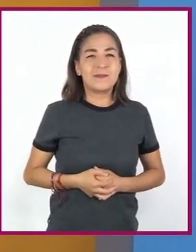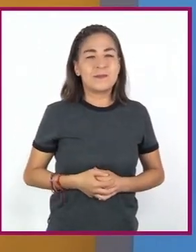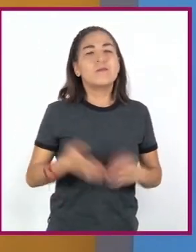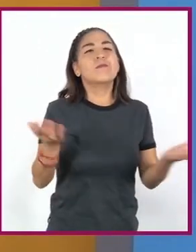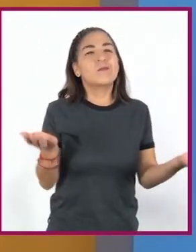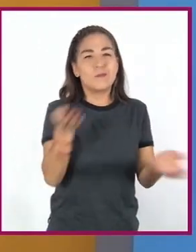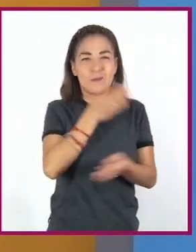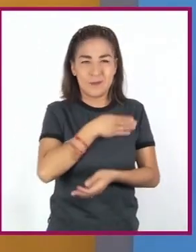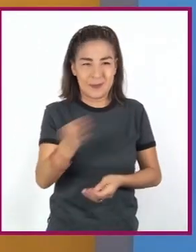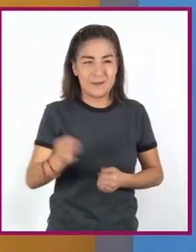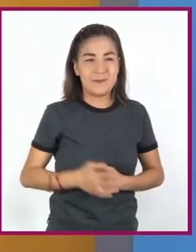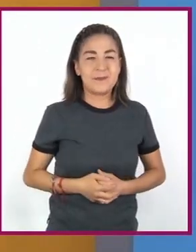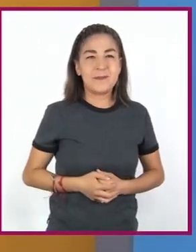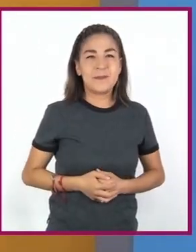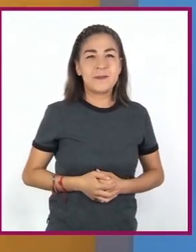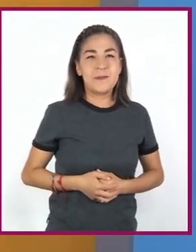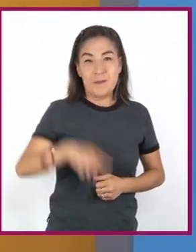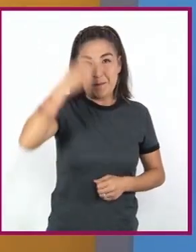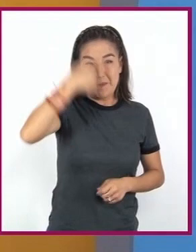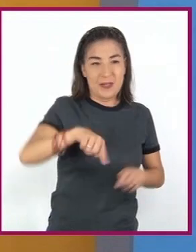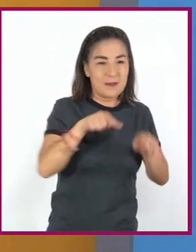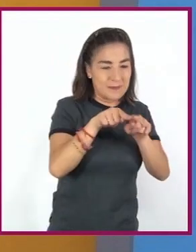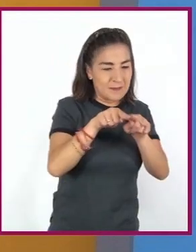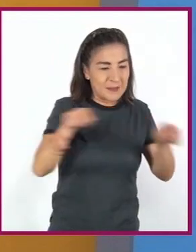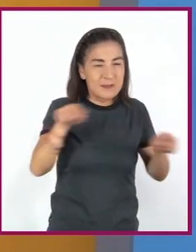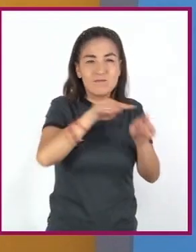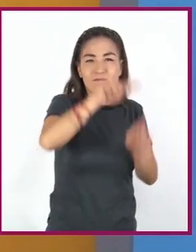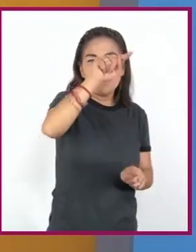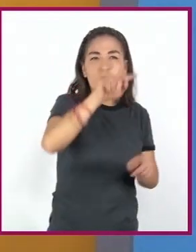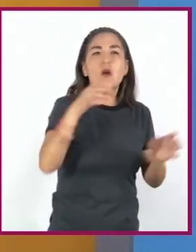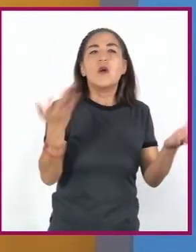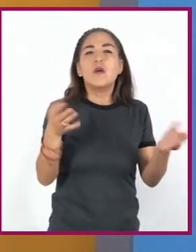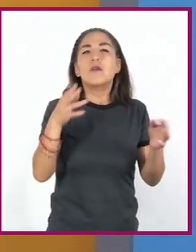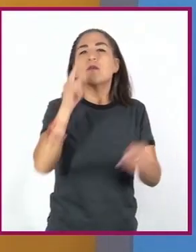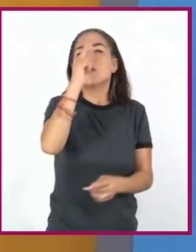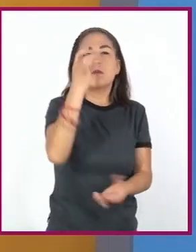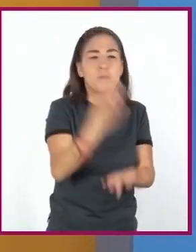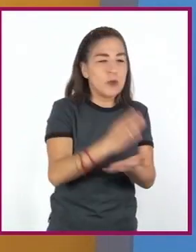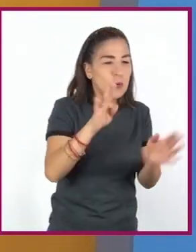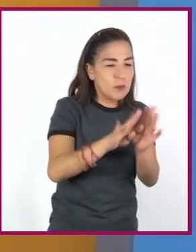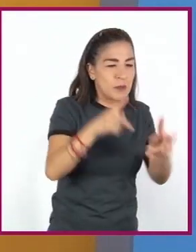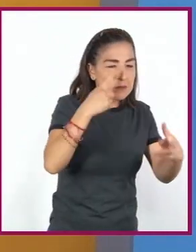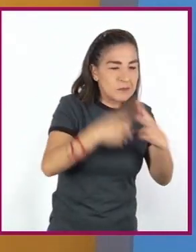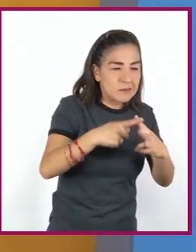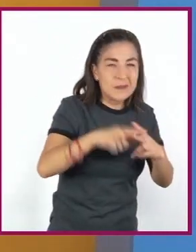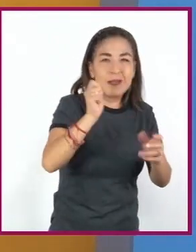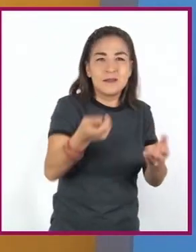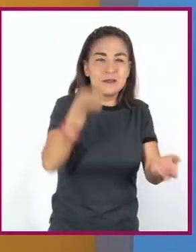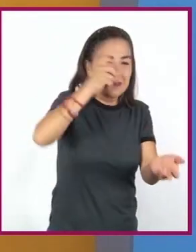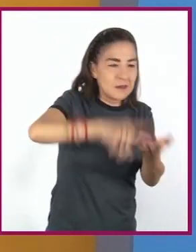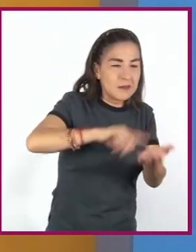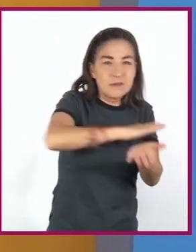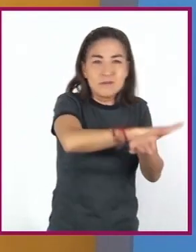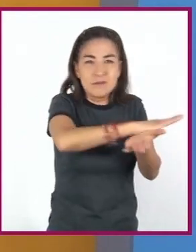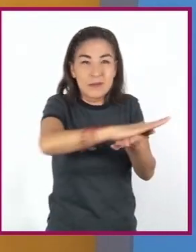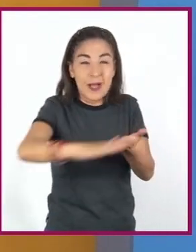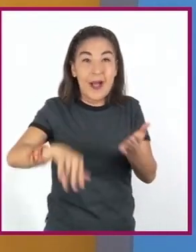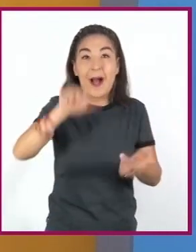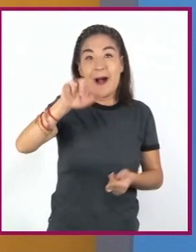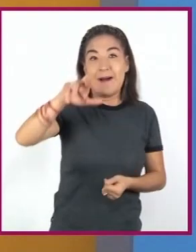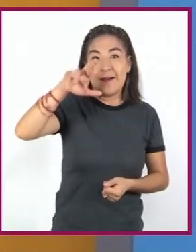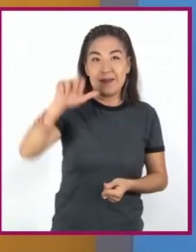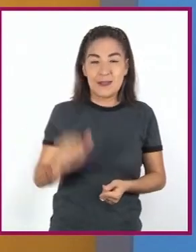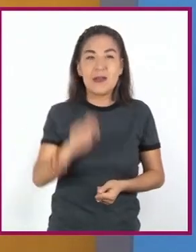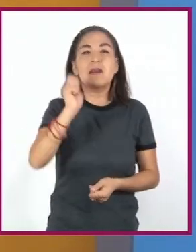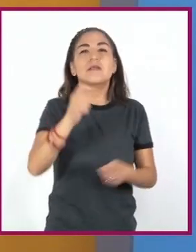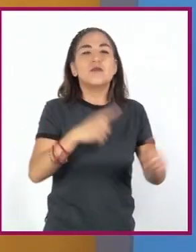Bueno, para el perímetro basta con medir o calcular el contorno, y para el área se